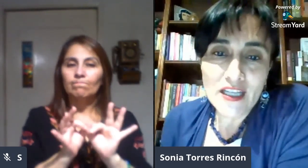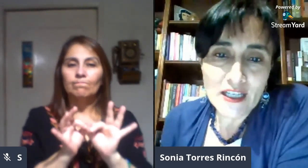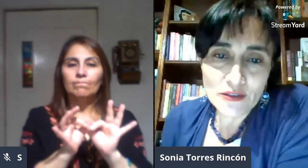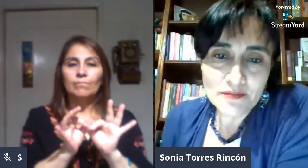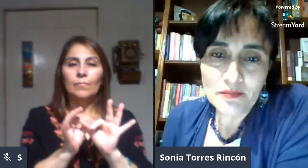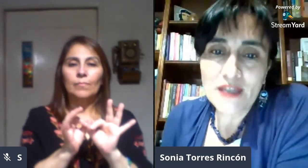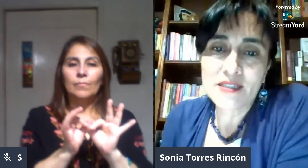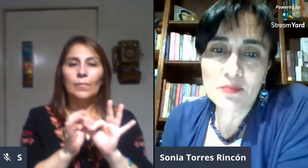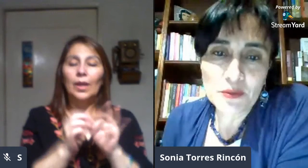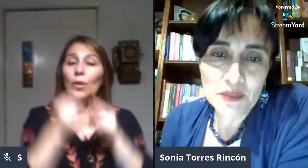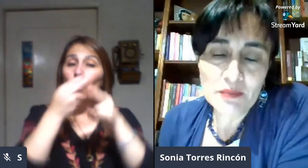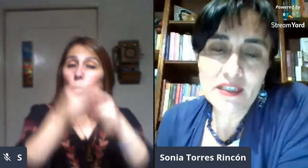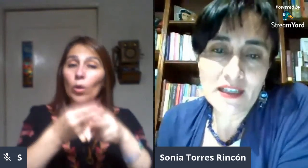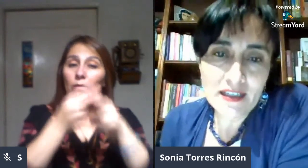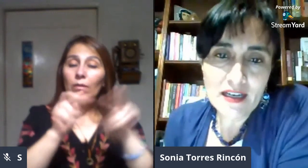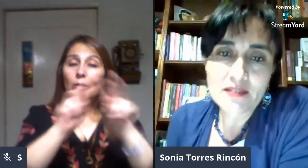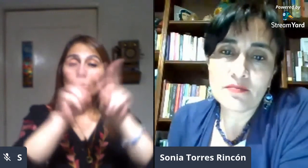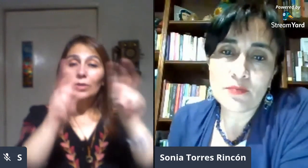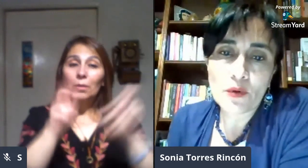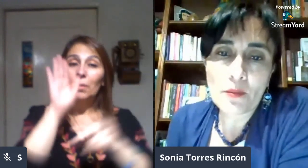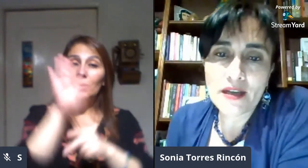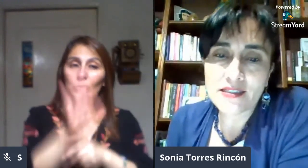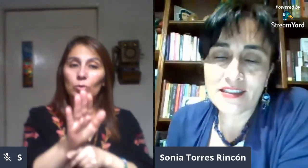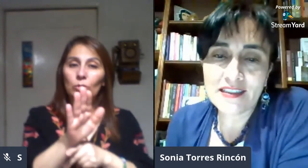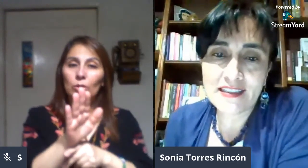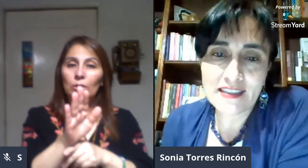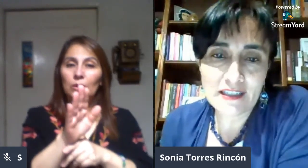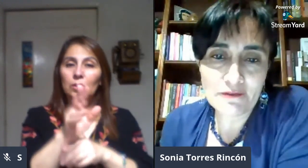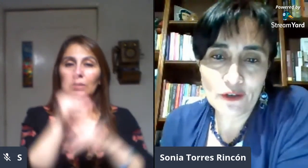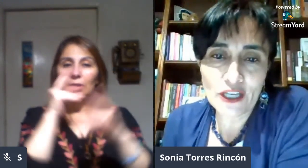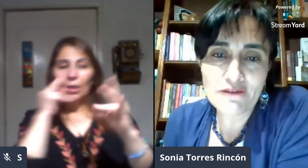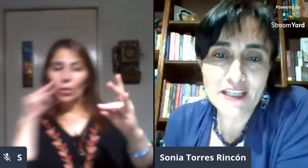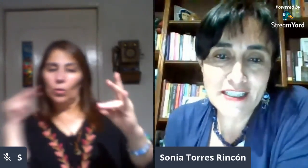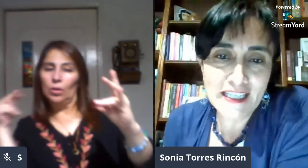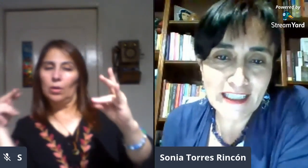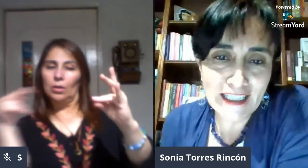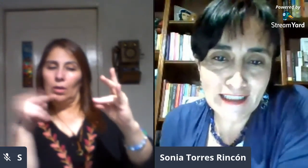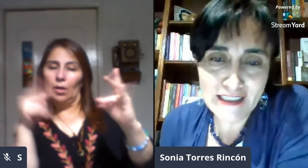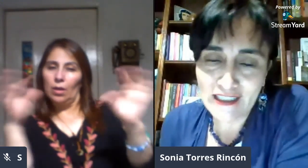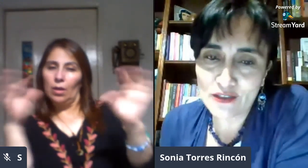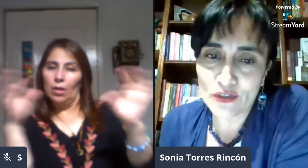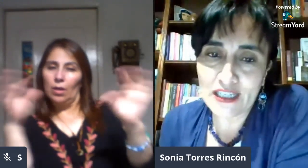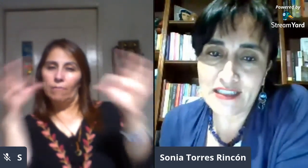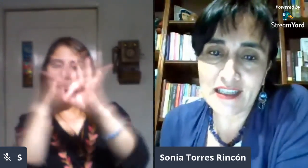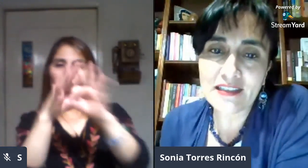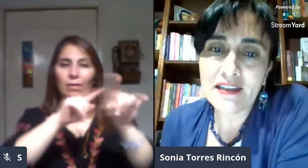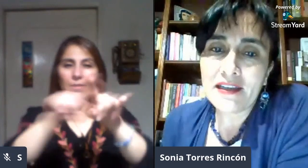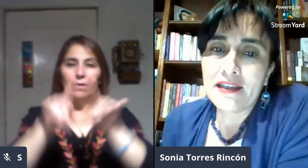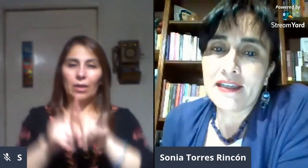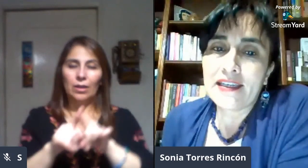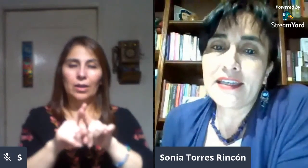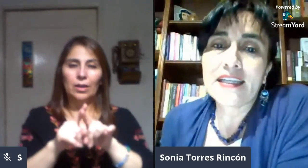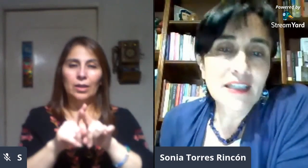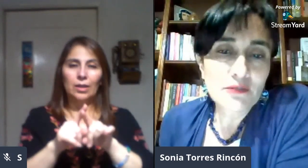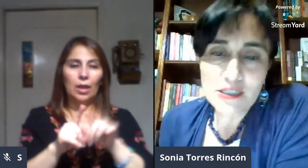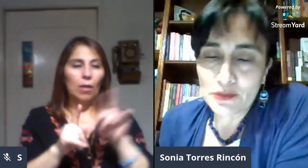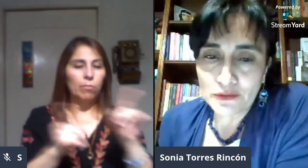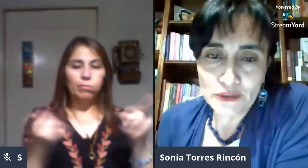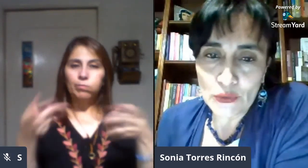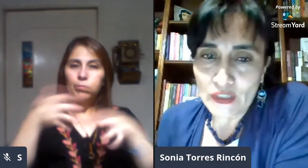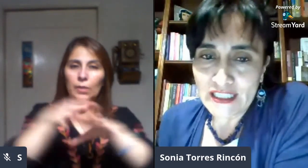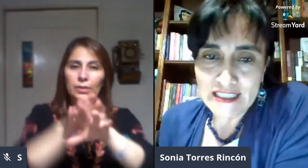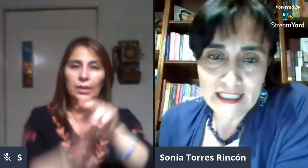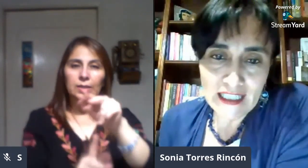del cuidado pasa por una mirada un poco más desde el enfoque diferencial y la interseccionalidad, que tiene